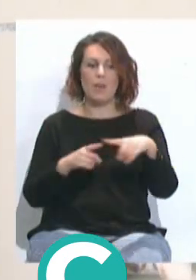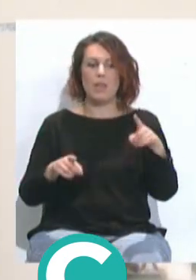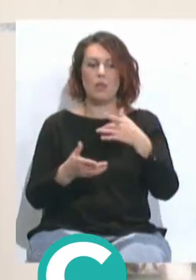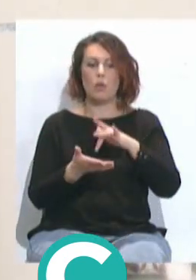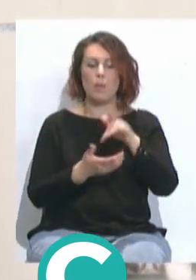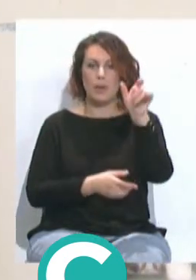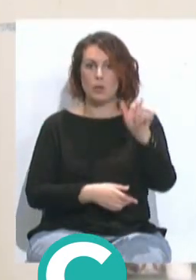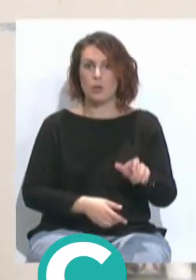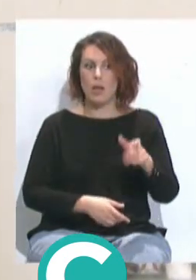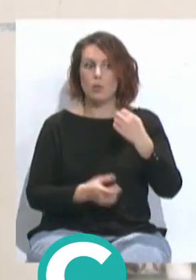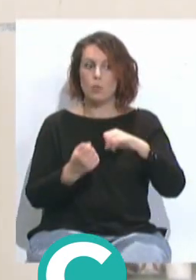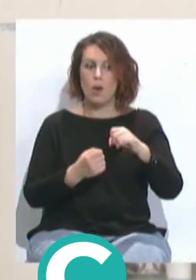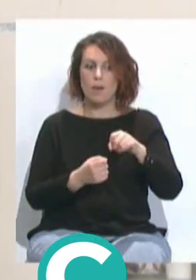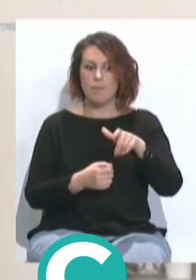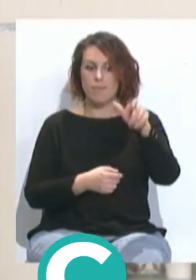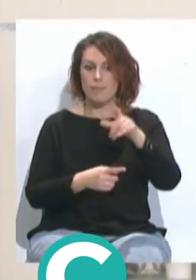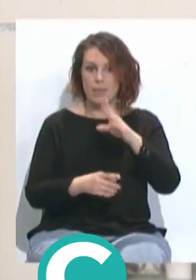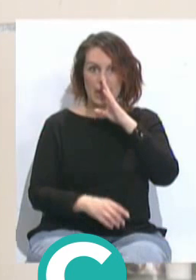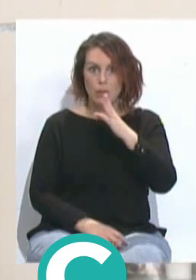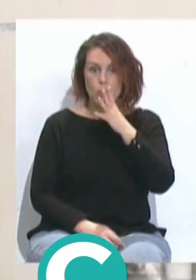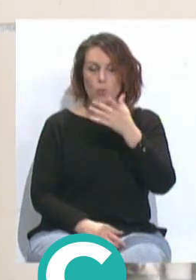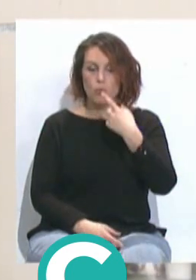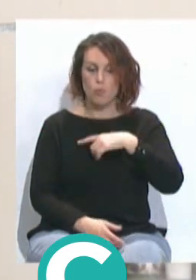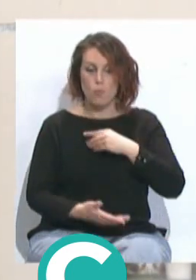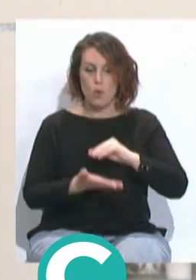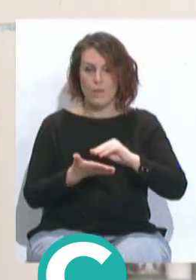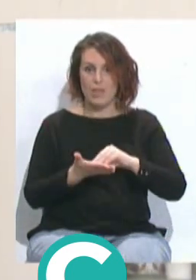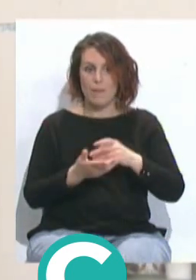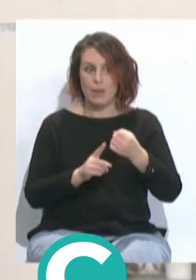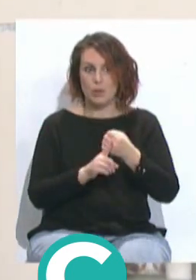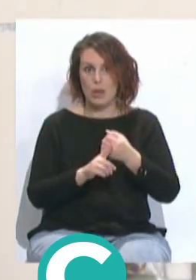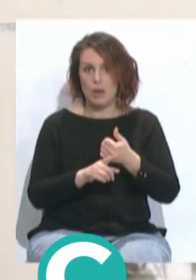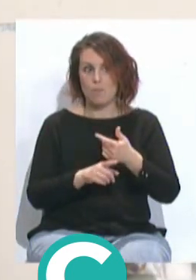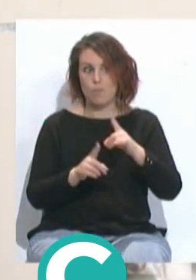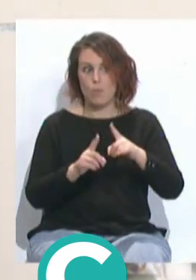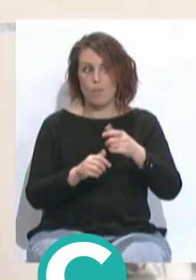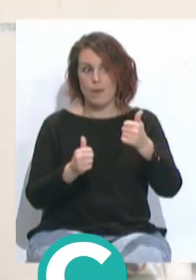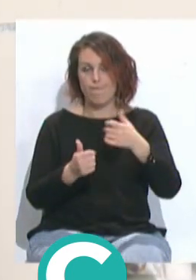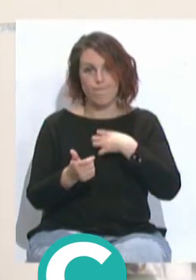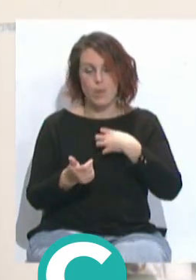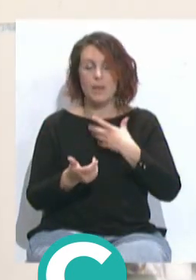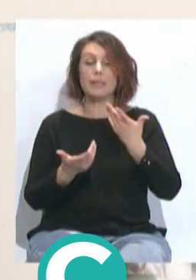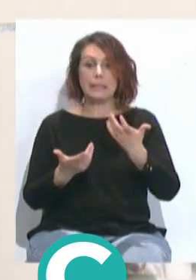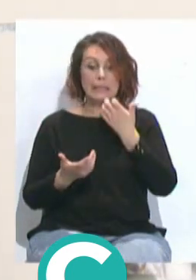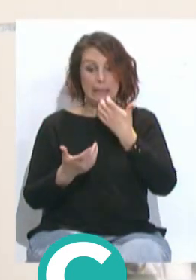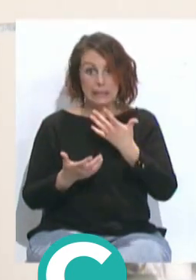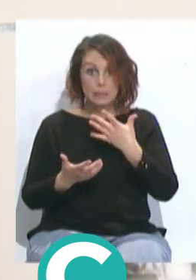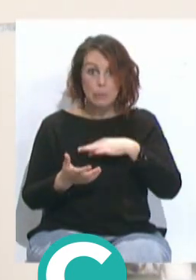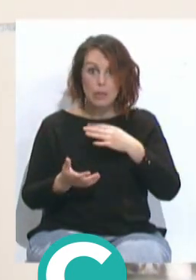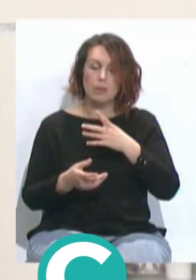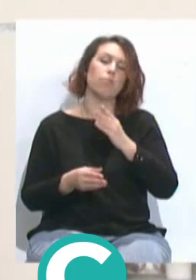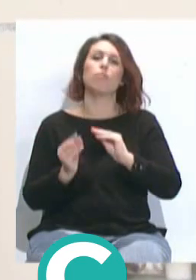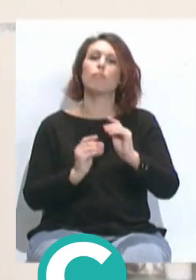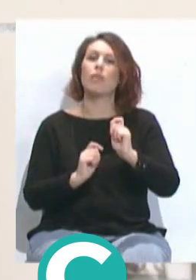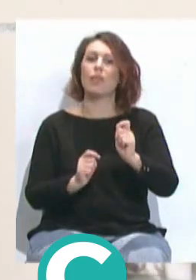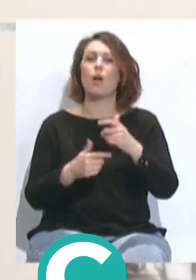cuando una persona hay que actuar sobre ella porque en otros muchas veces tampoco se puede presionar más sobre un problema y poner esas soluciones que en concreto es